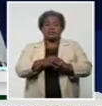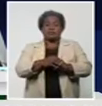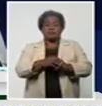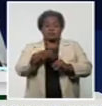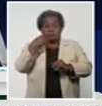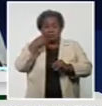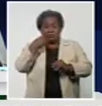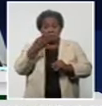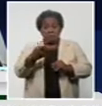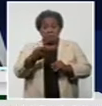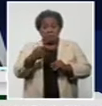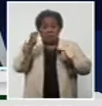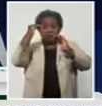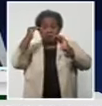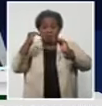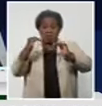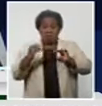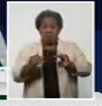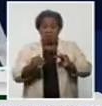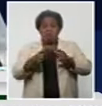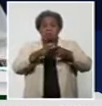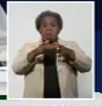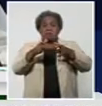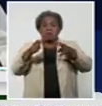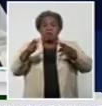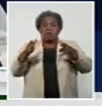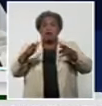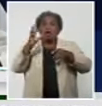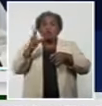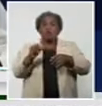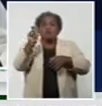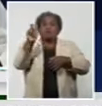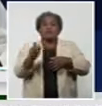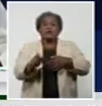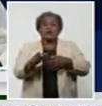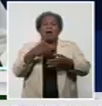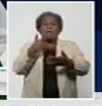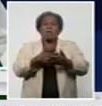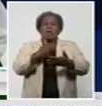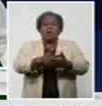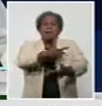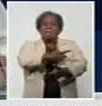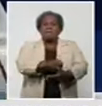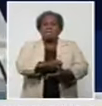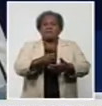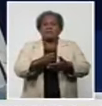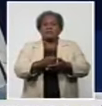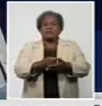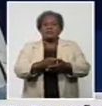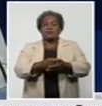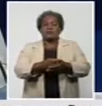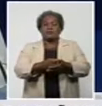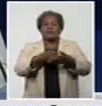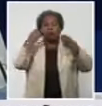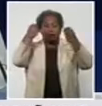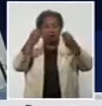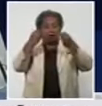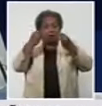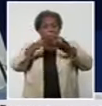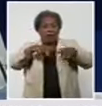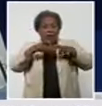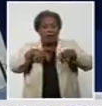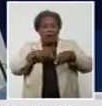ido incrementando el número de muestras procesadas. Con el análisis de estas